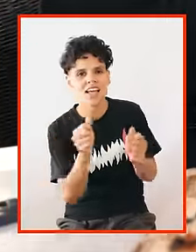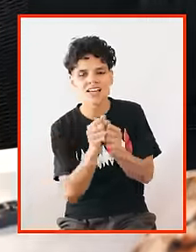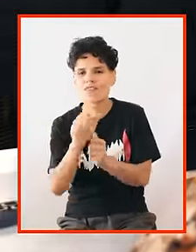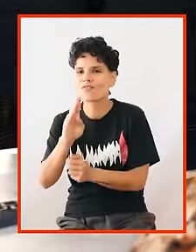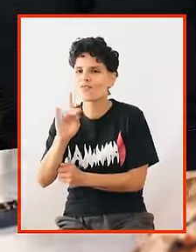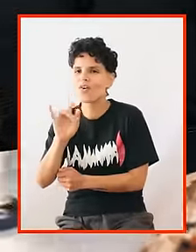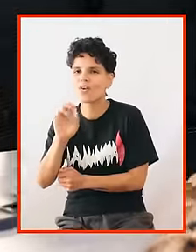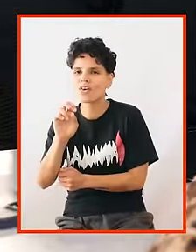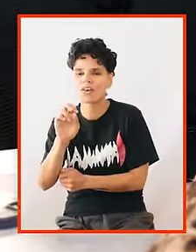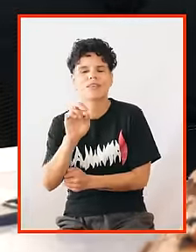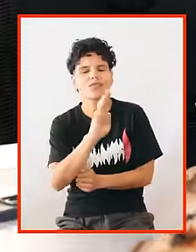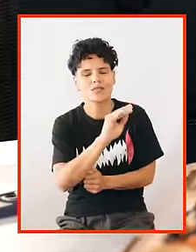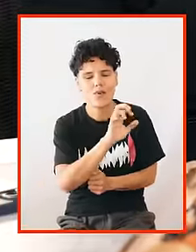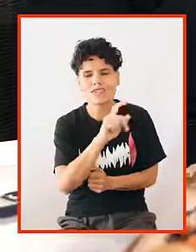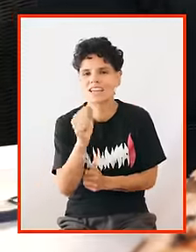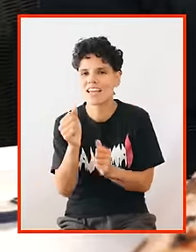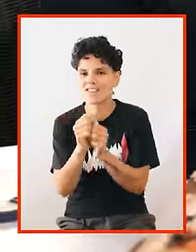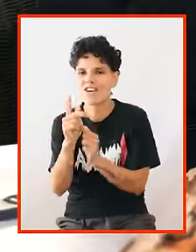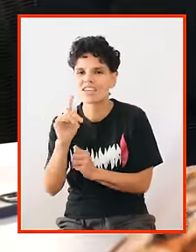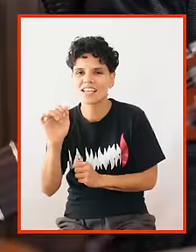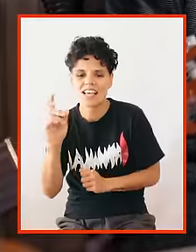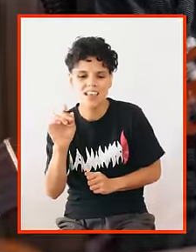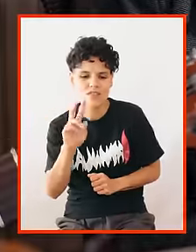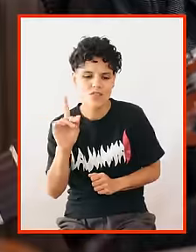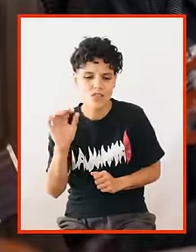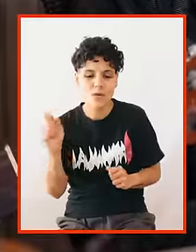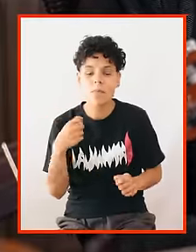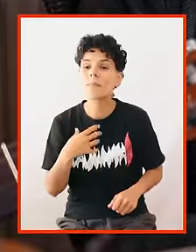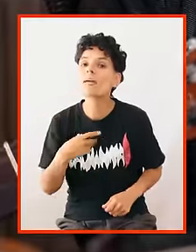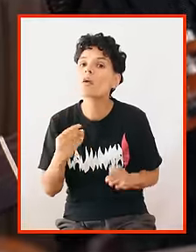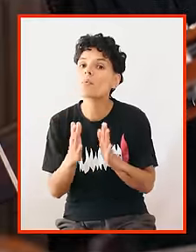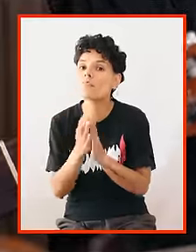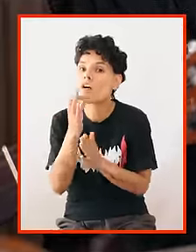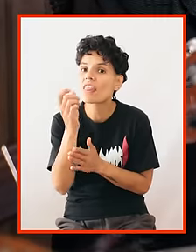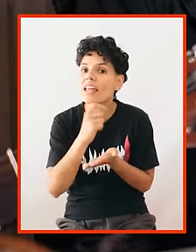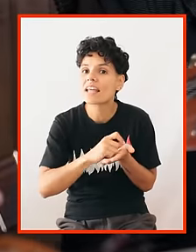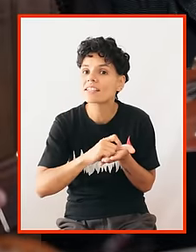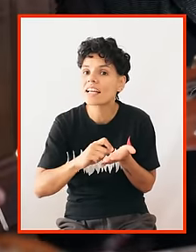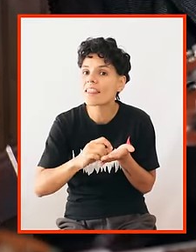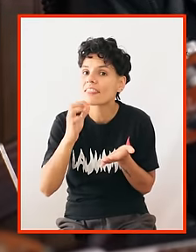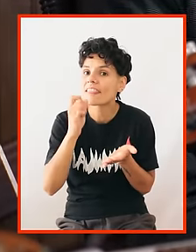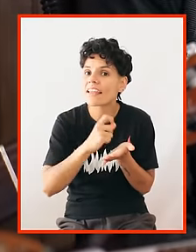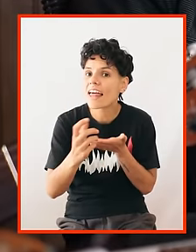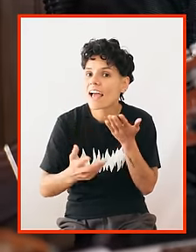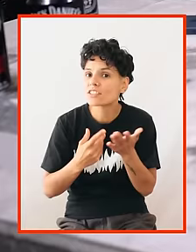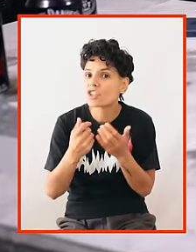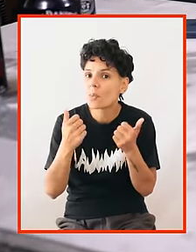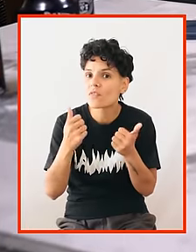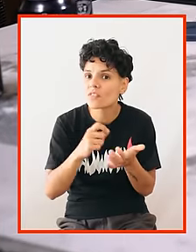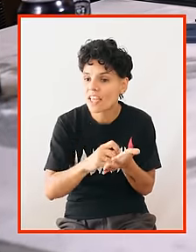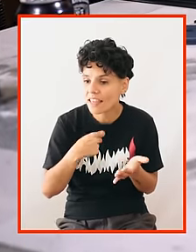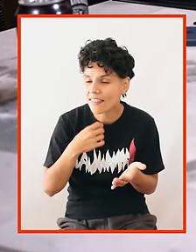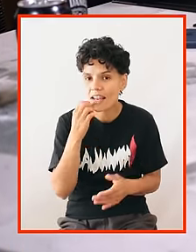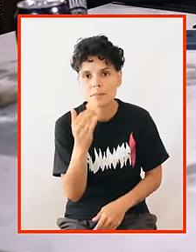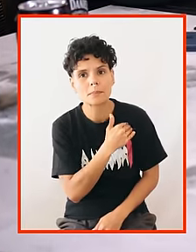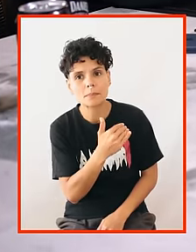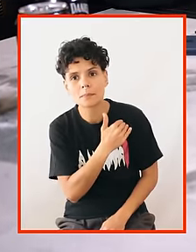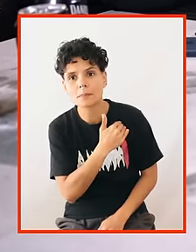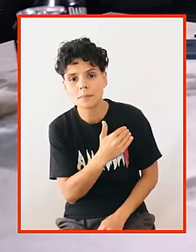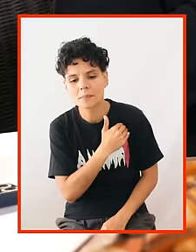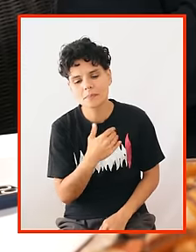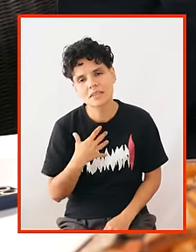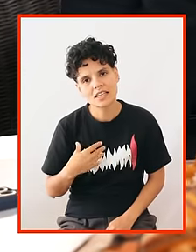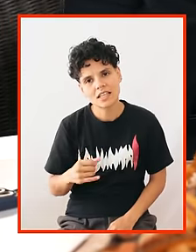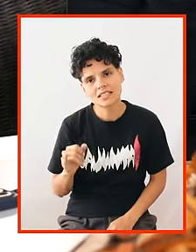Va a ser Tabare, te la dejo ahí, ya gratis. Mi hija me decía, por favor, escríbele, dile que la canción está a la raja. Ah, te decía. Logra el contacto